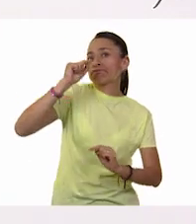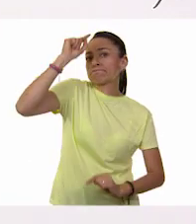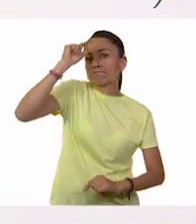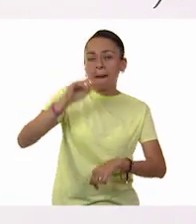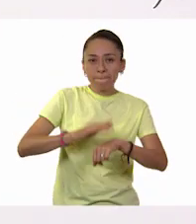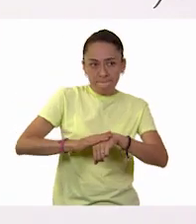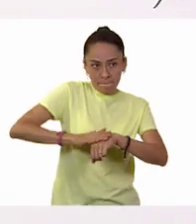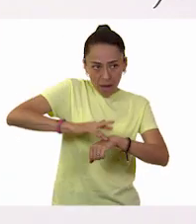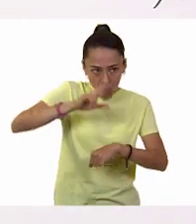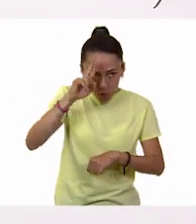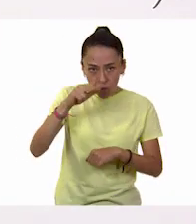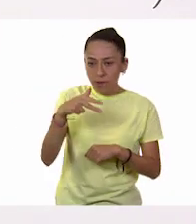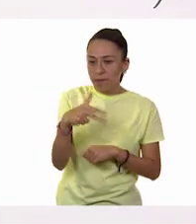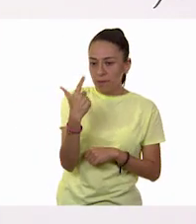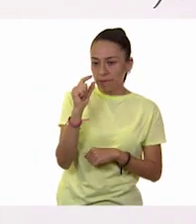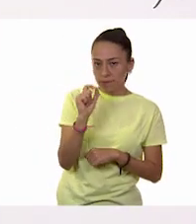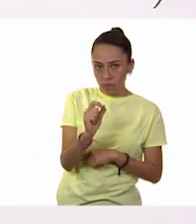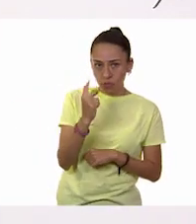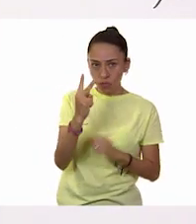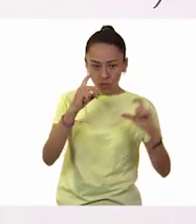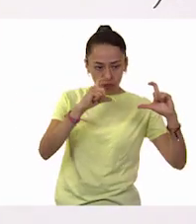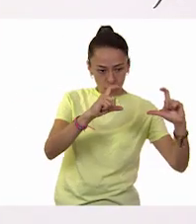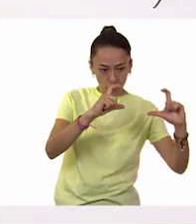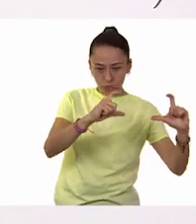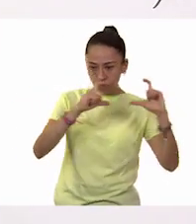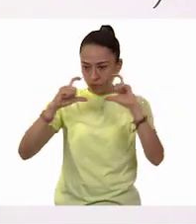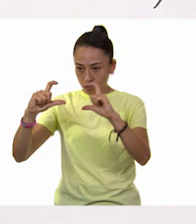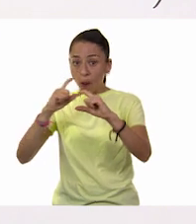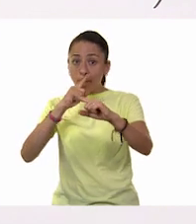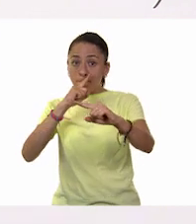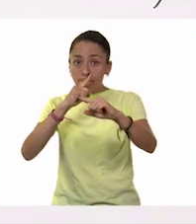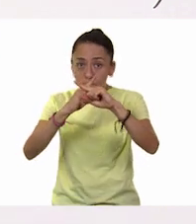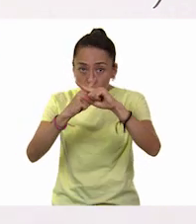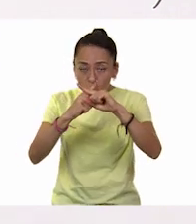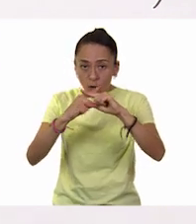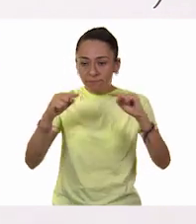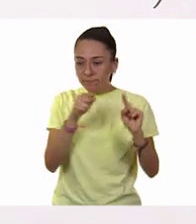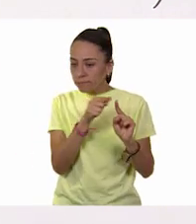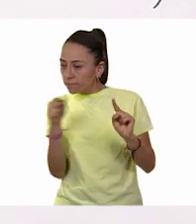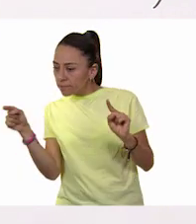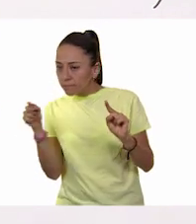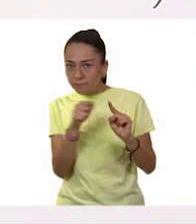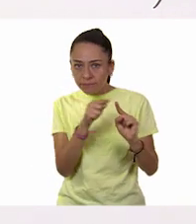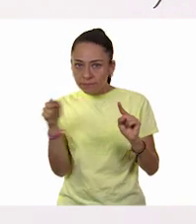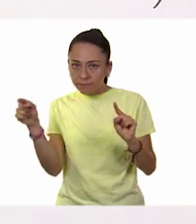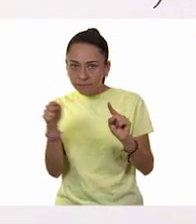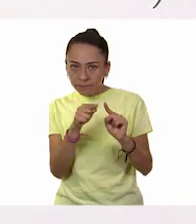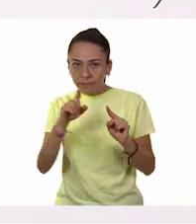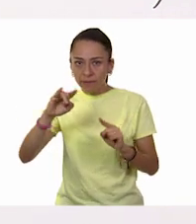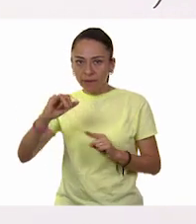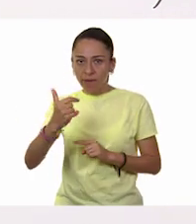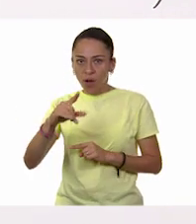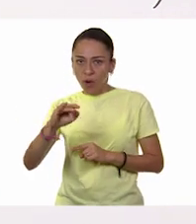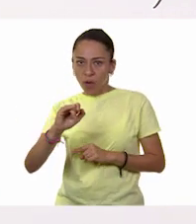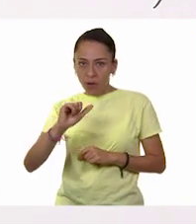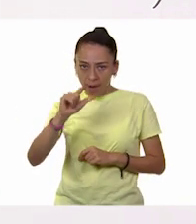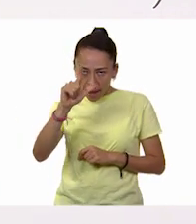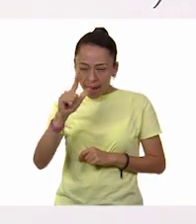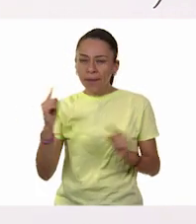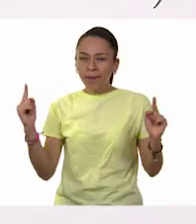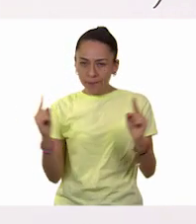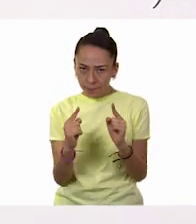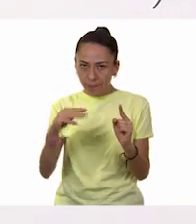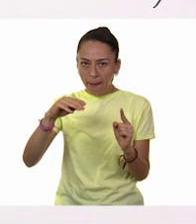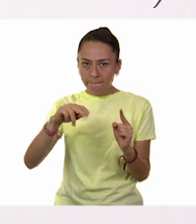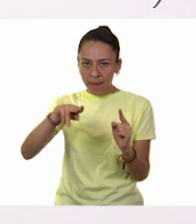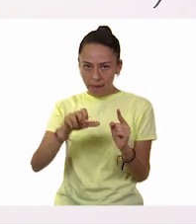tamaño de la diagonal menor, que es 8. Y tenemos que esto nos va a dar, María, ¿nos ayudas?